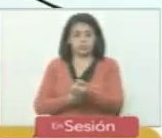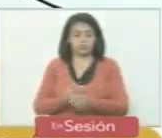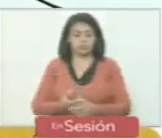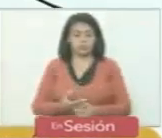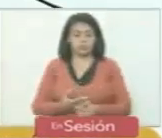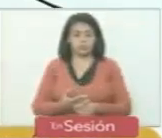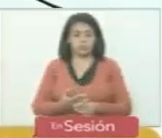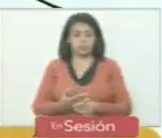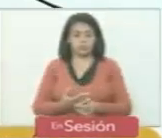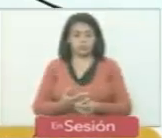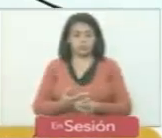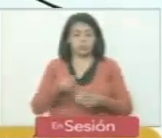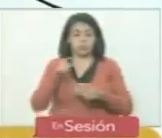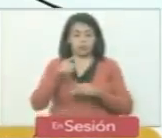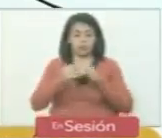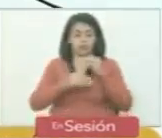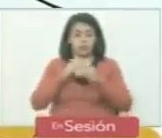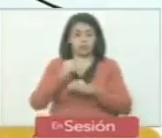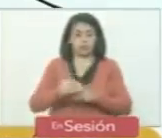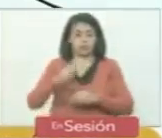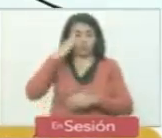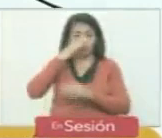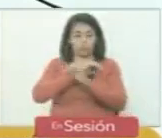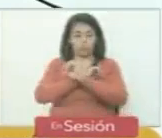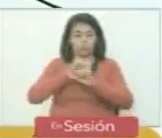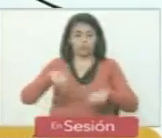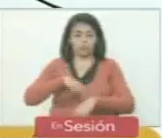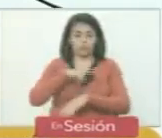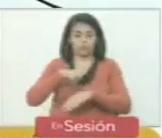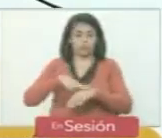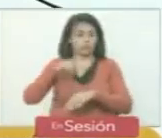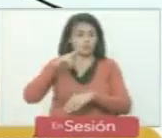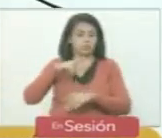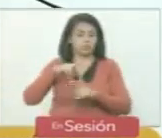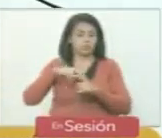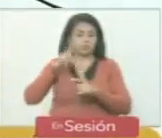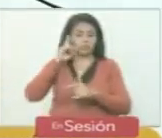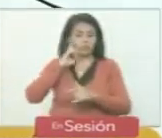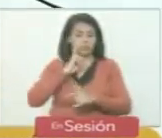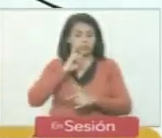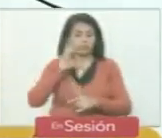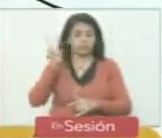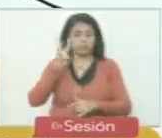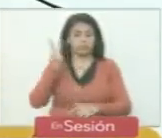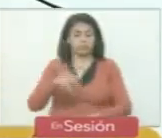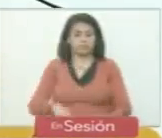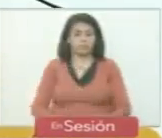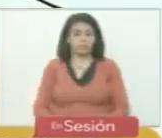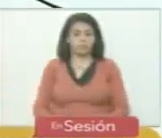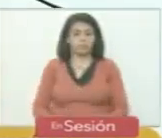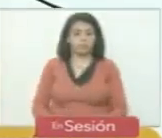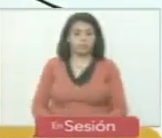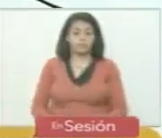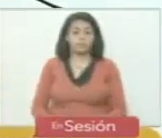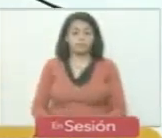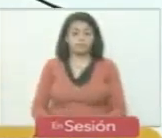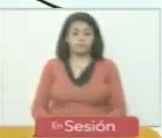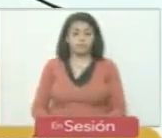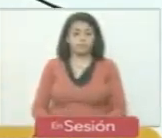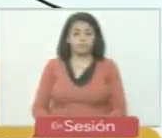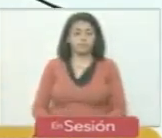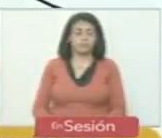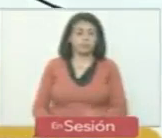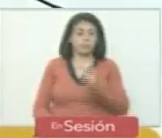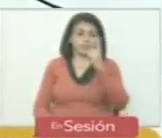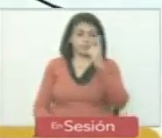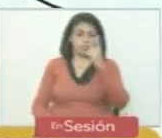allí coloca a la Guardia Nacional de Bolivariana de Venezuela, la coloca en